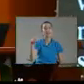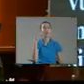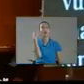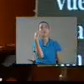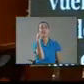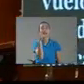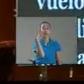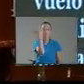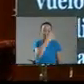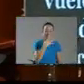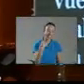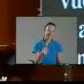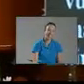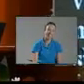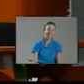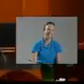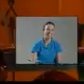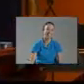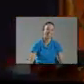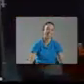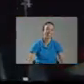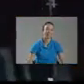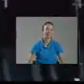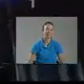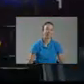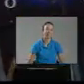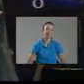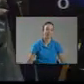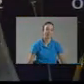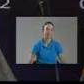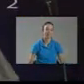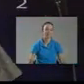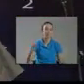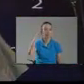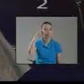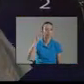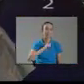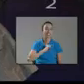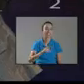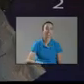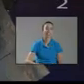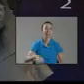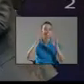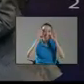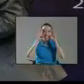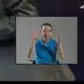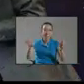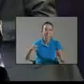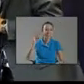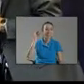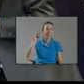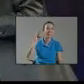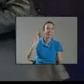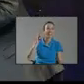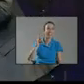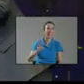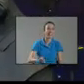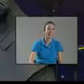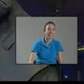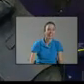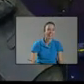salvos. Serán enseñados por Jehová. Cuando llegue a la casa le voy a decir cómo está el profeta de